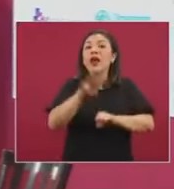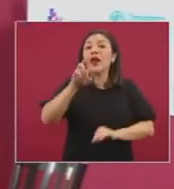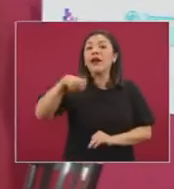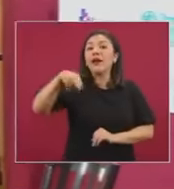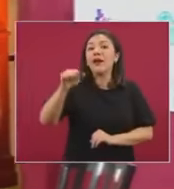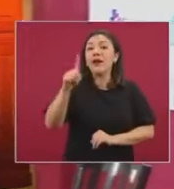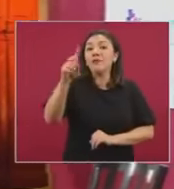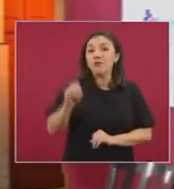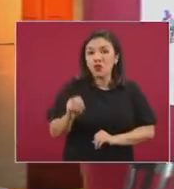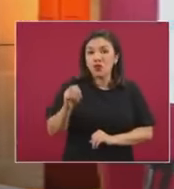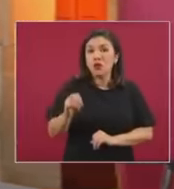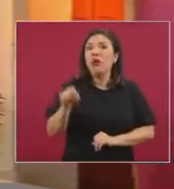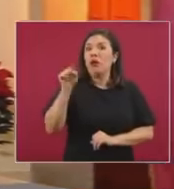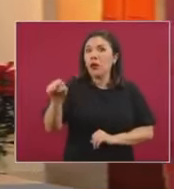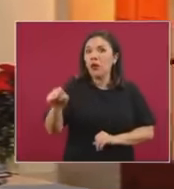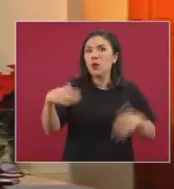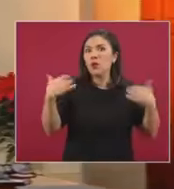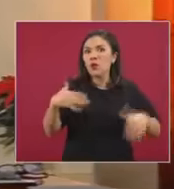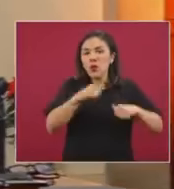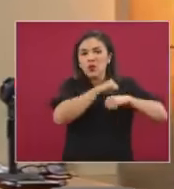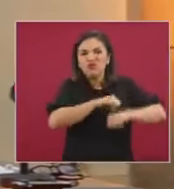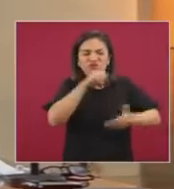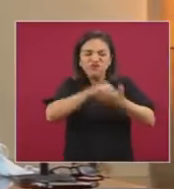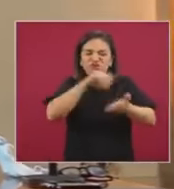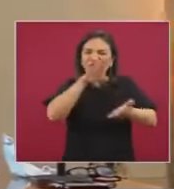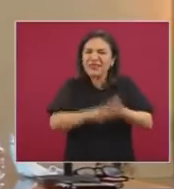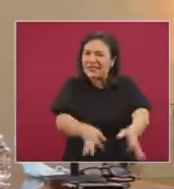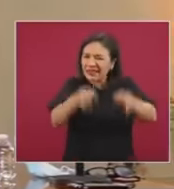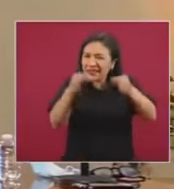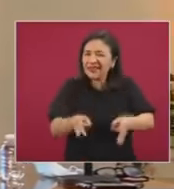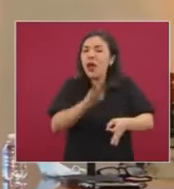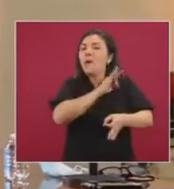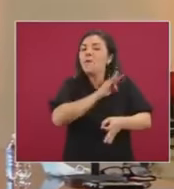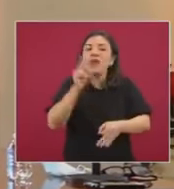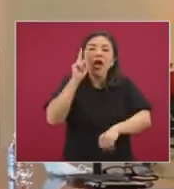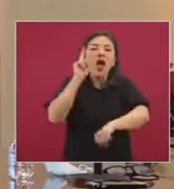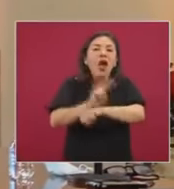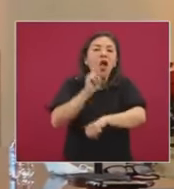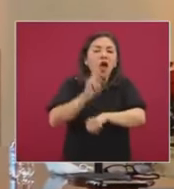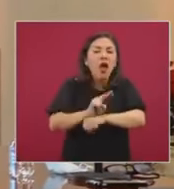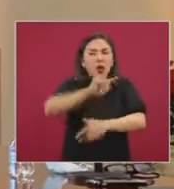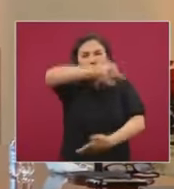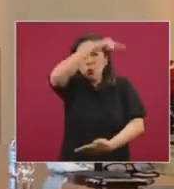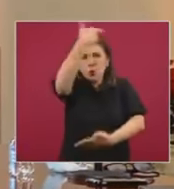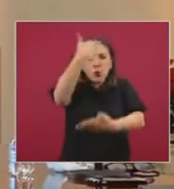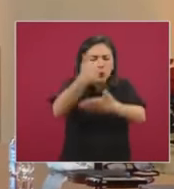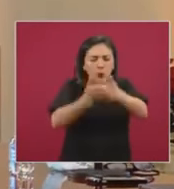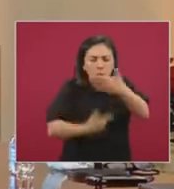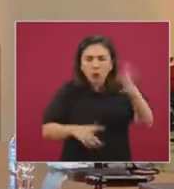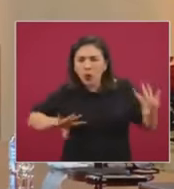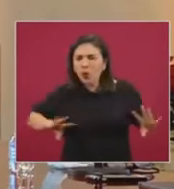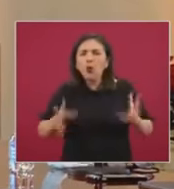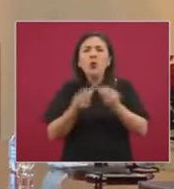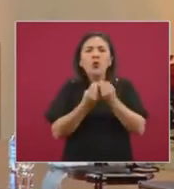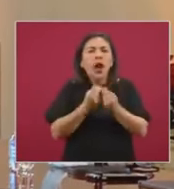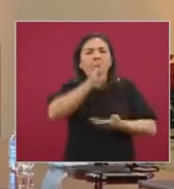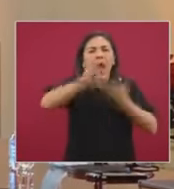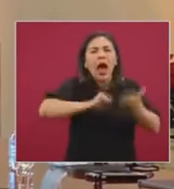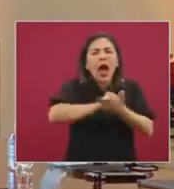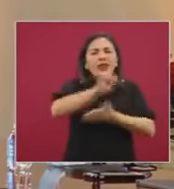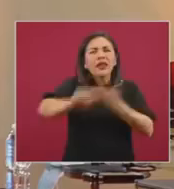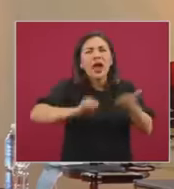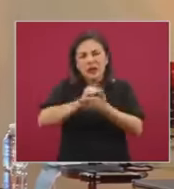quien tiene realmente el registro nacional que permite el registrar todas las actas